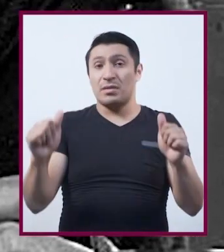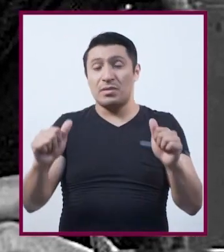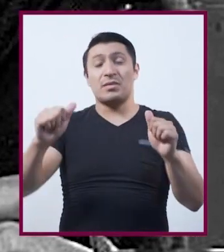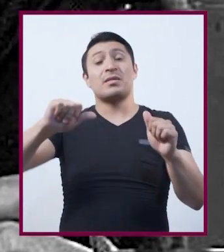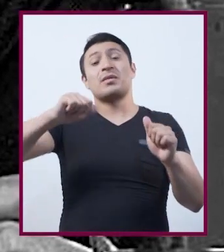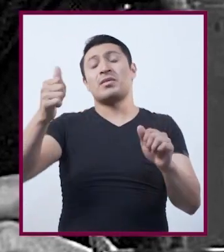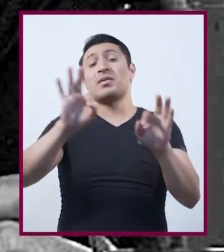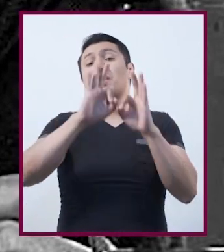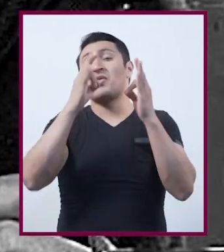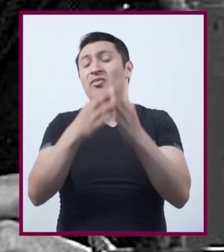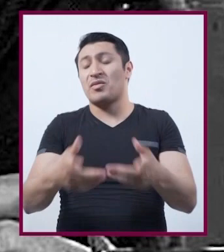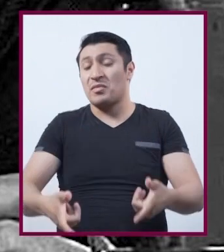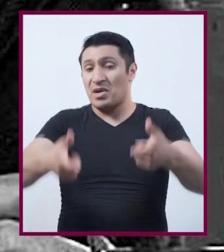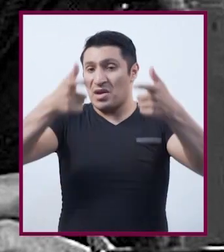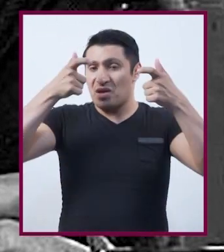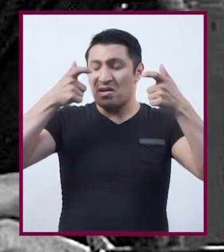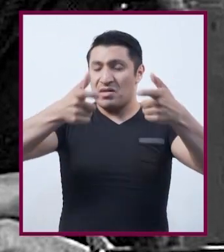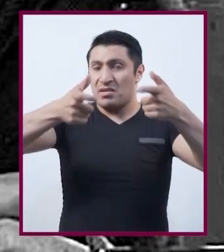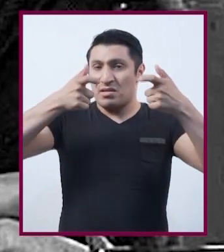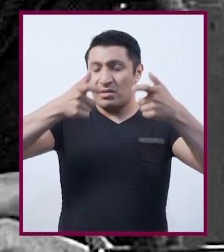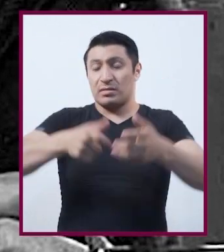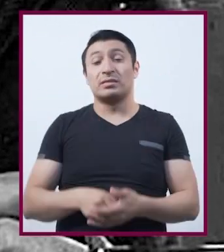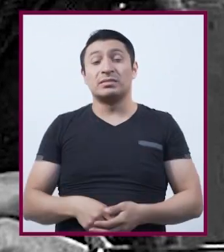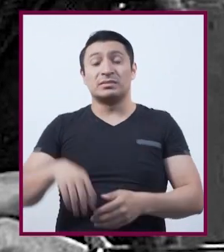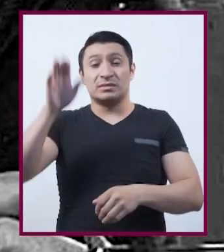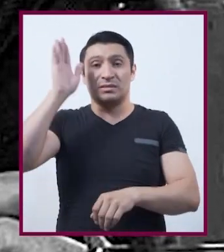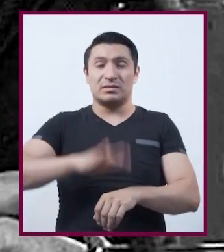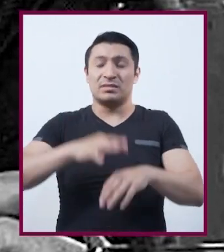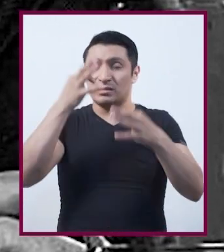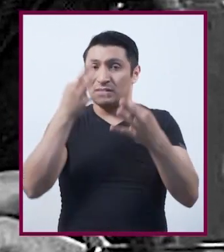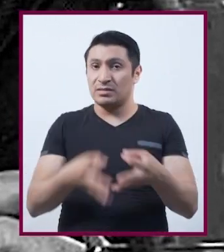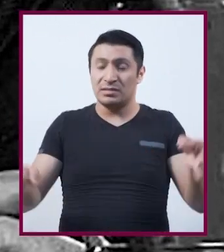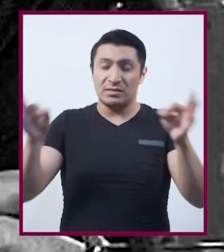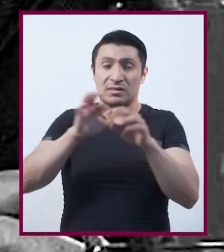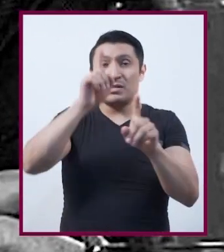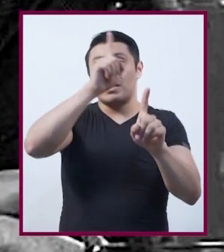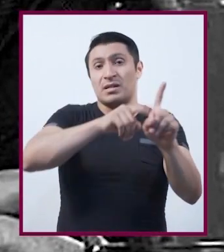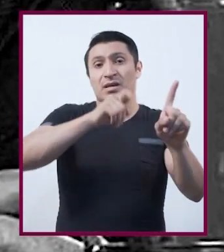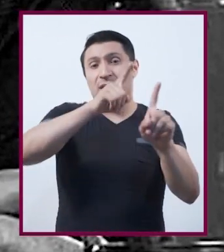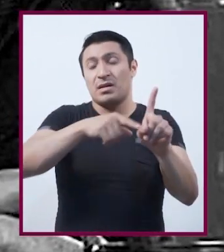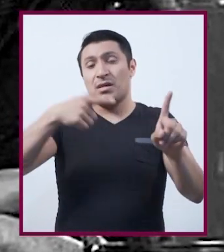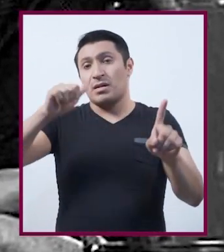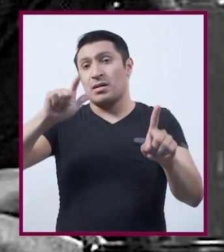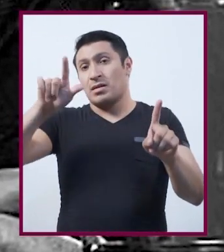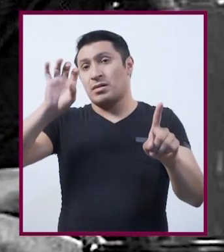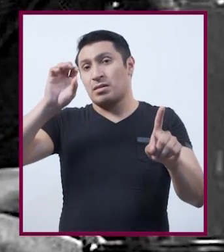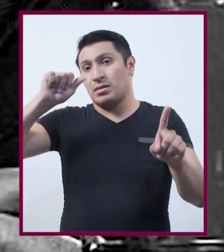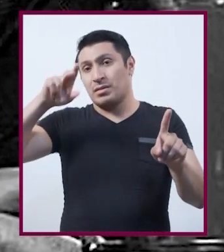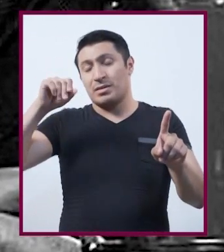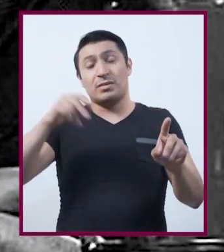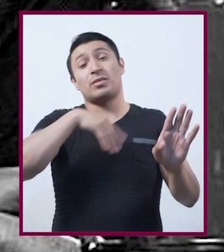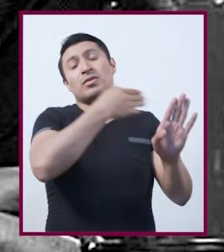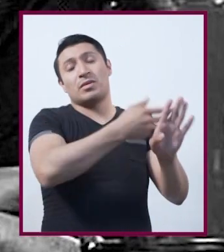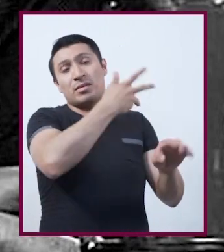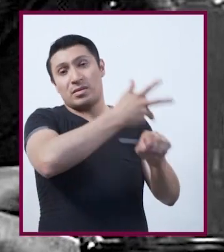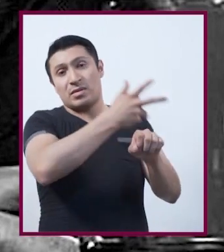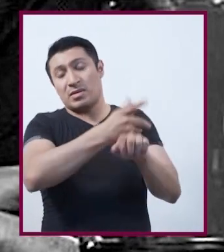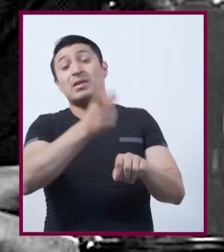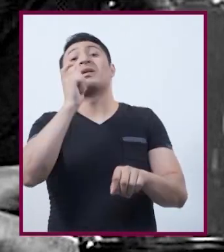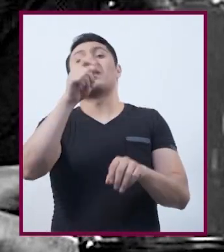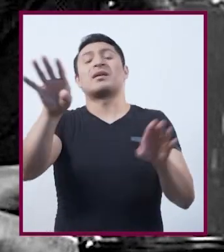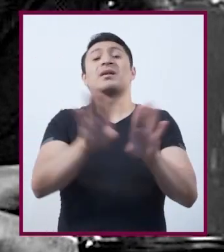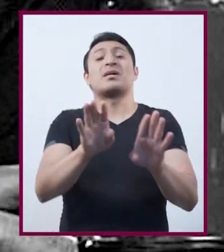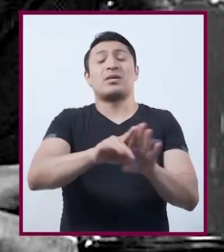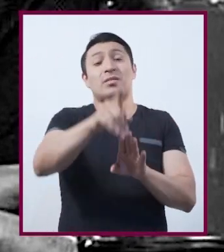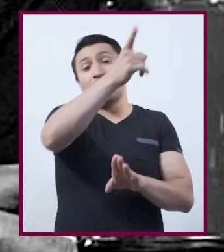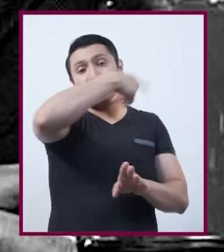otros países ricos, ganan más consumiendo el petróleo que los países pobres produciéndolo. Vale la pena leer esta parte del